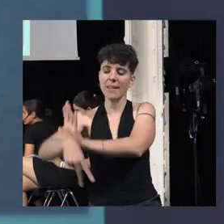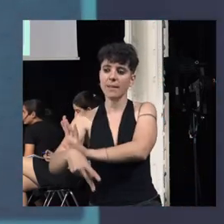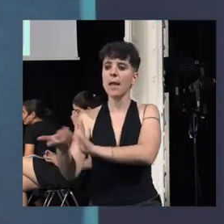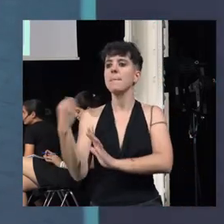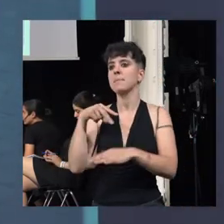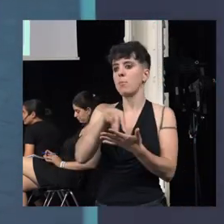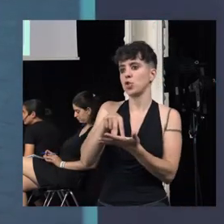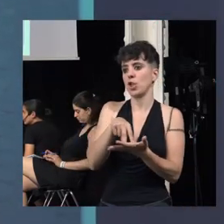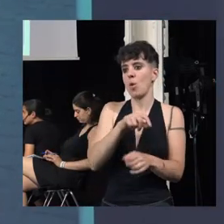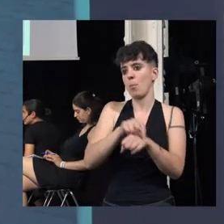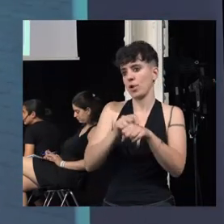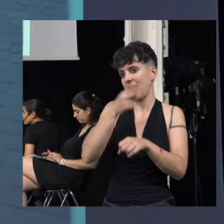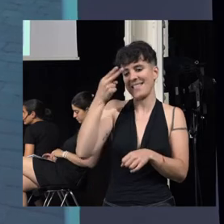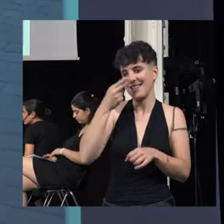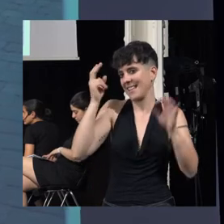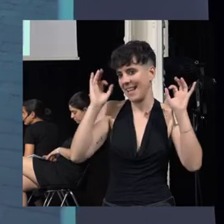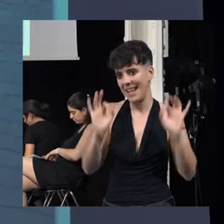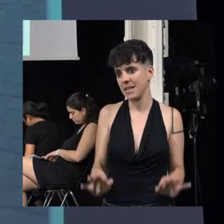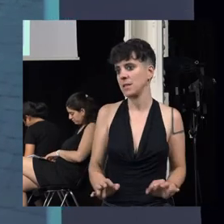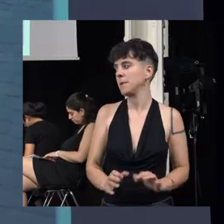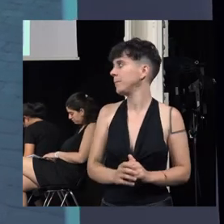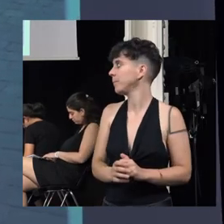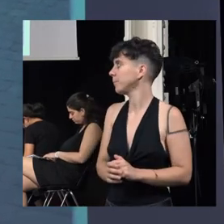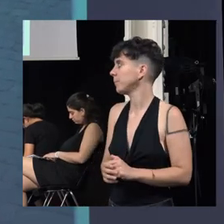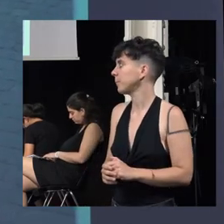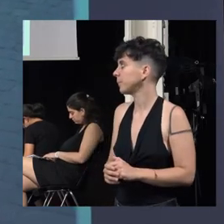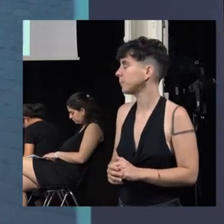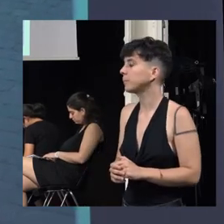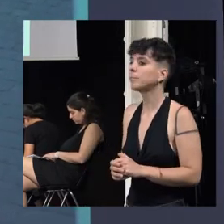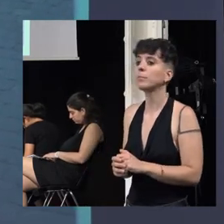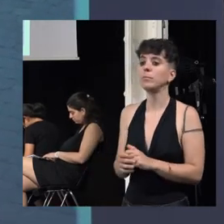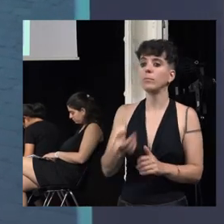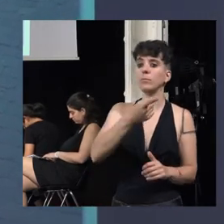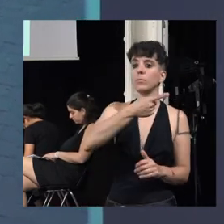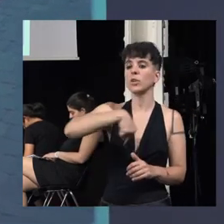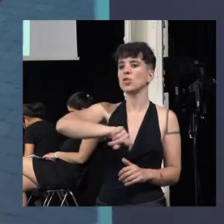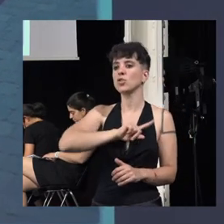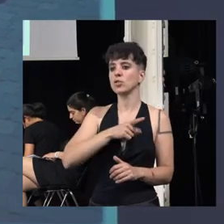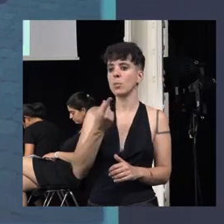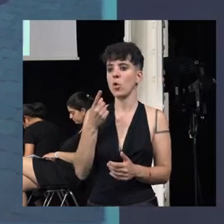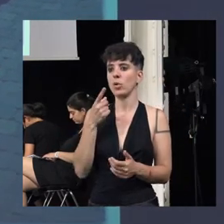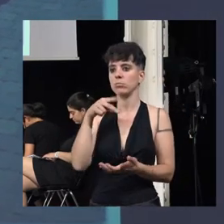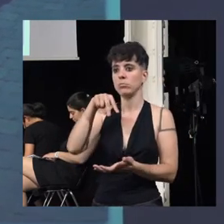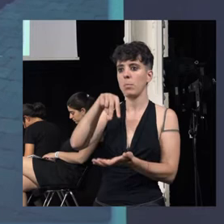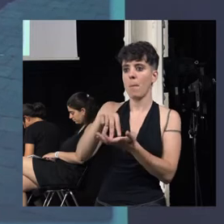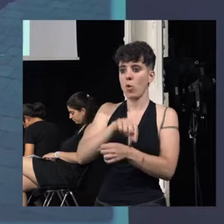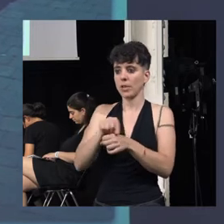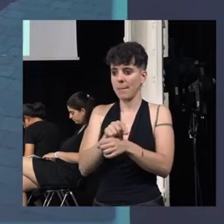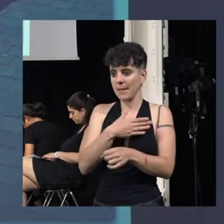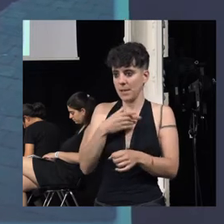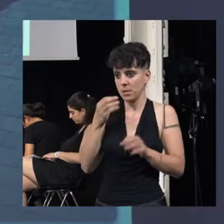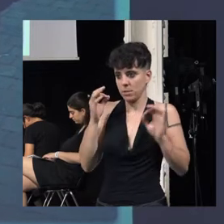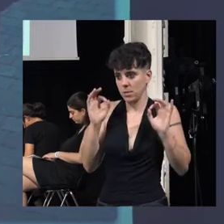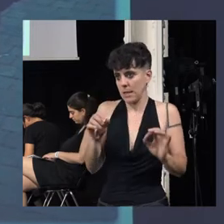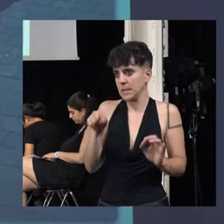política interesante. Nosotros no queremos empezar o establecernos políticamente en ese sentido. Deciros